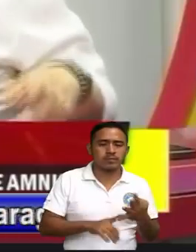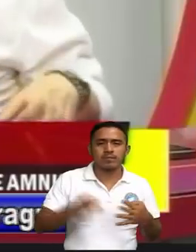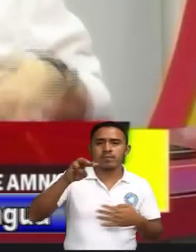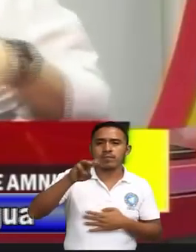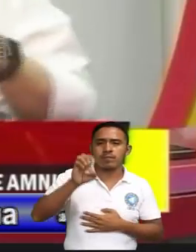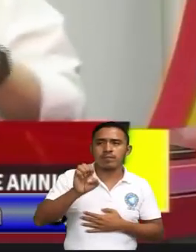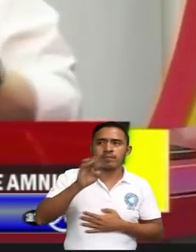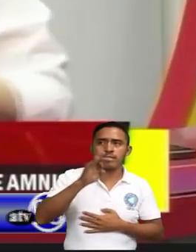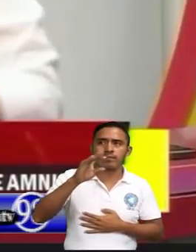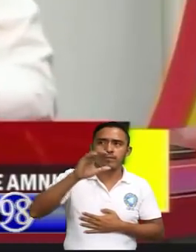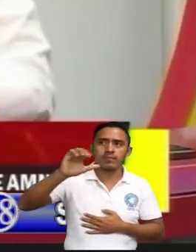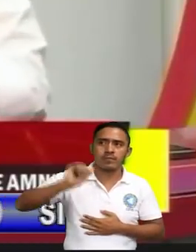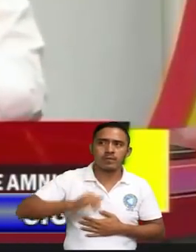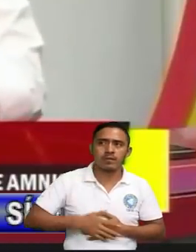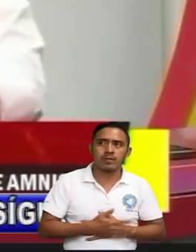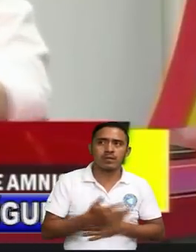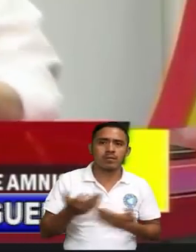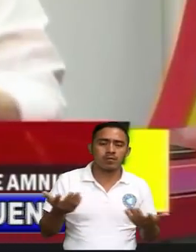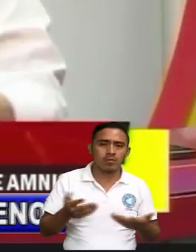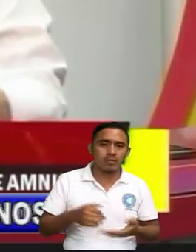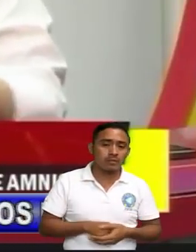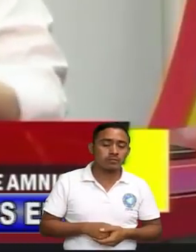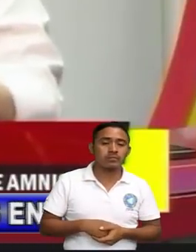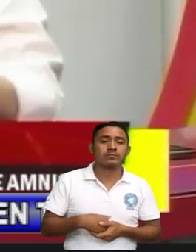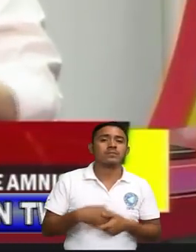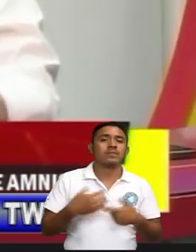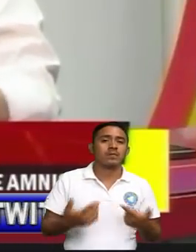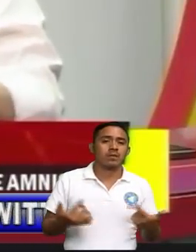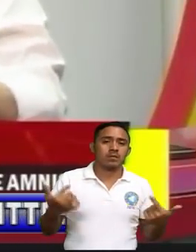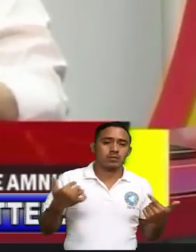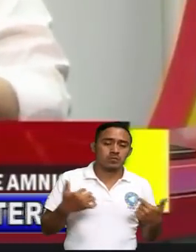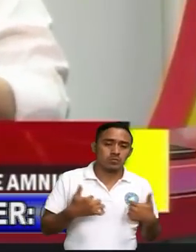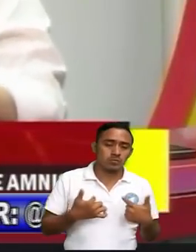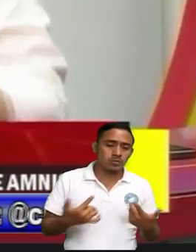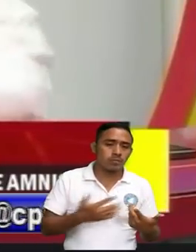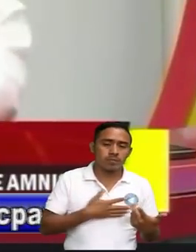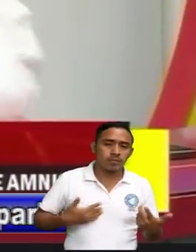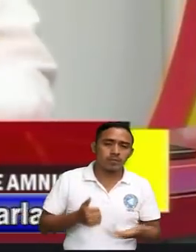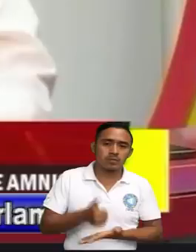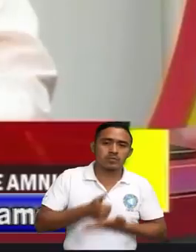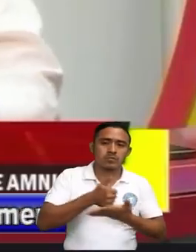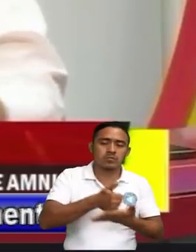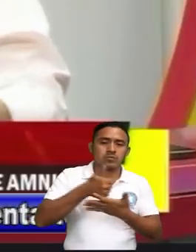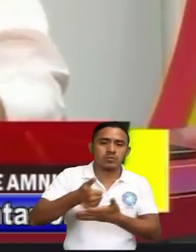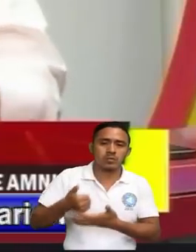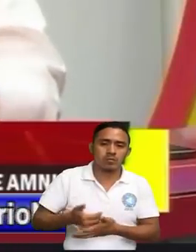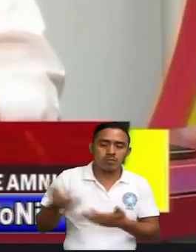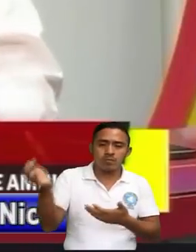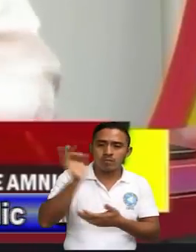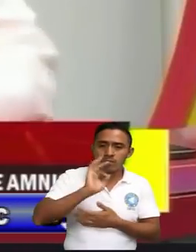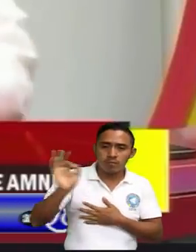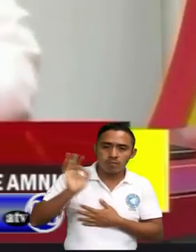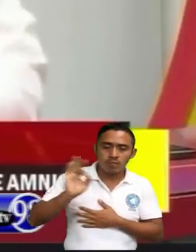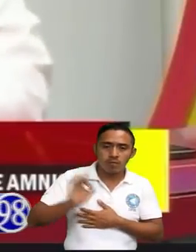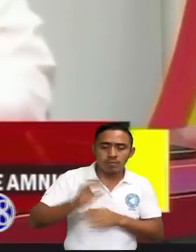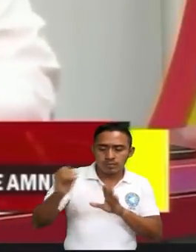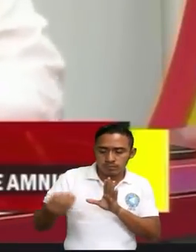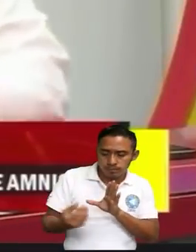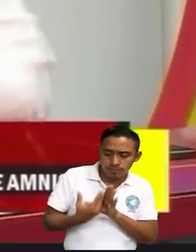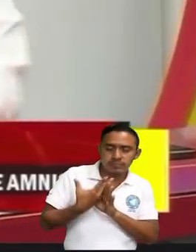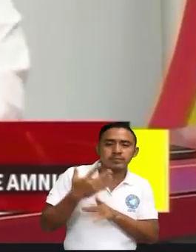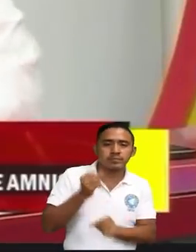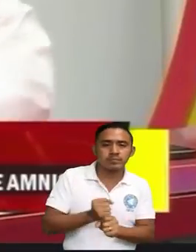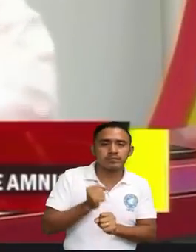MEFCA, para buscar cómo mejorar o crear o apoyar las condiciones para la reinserción